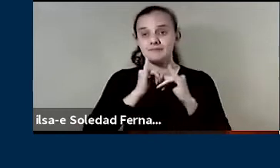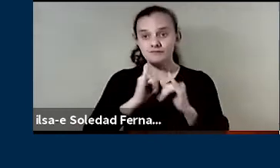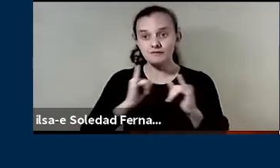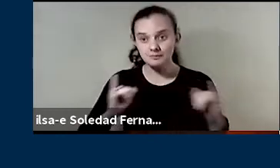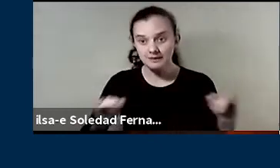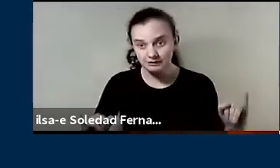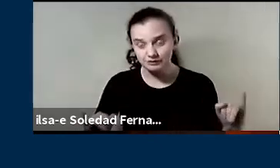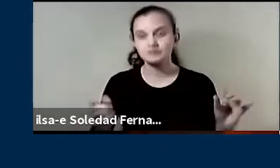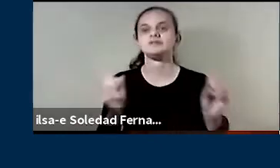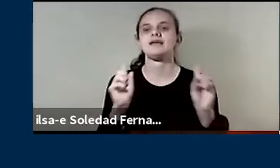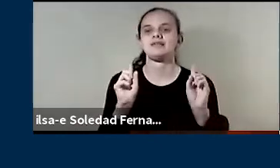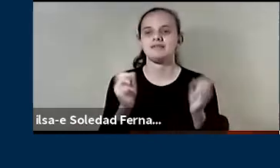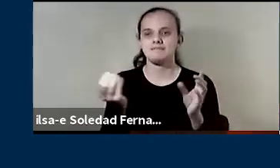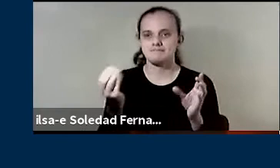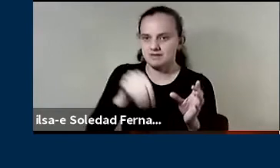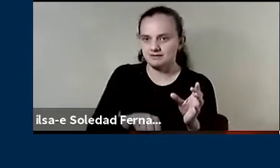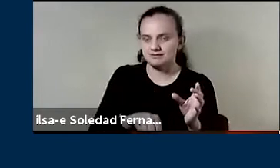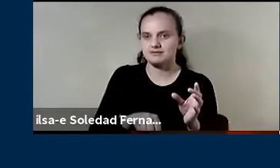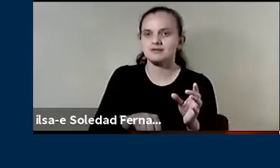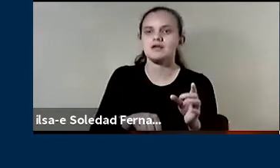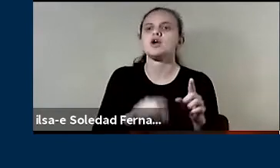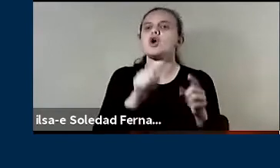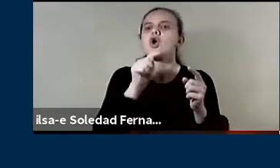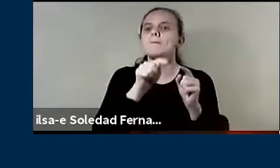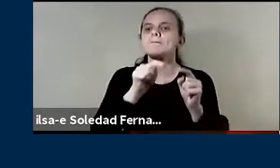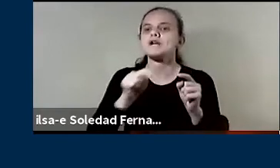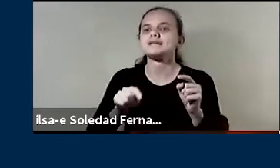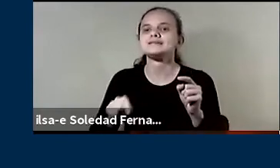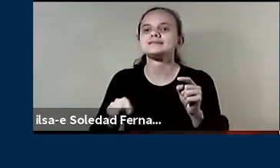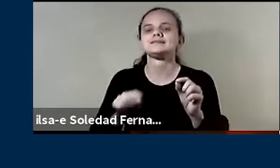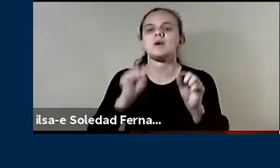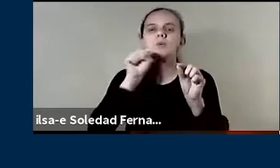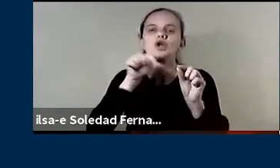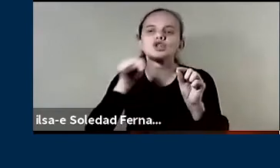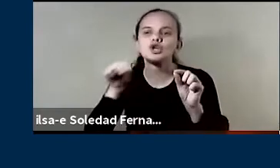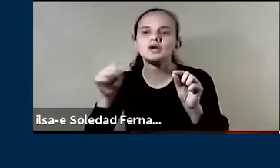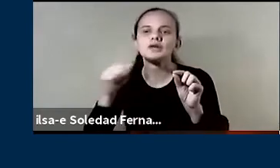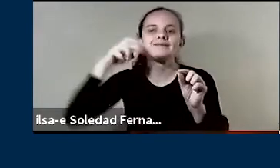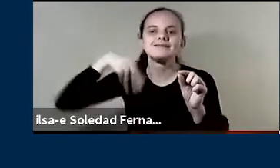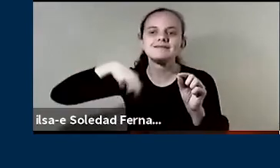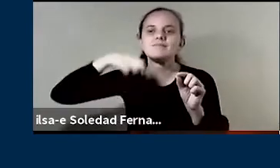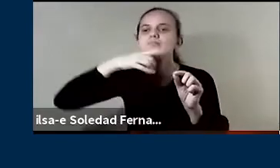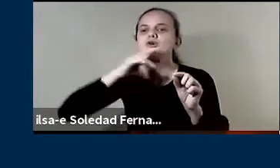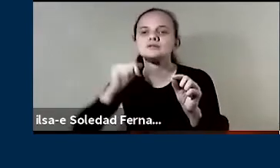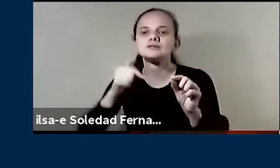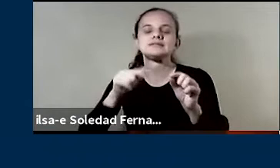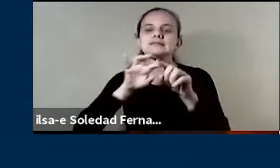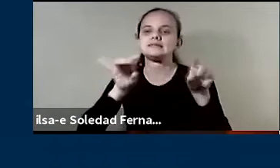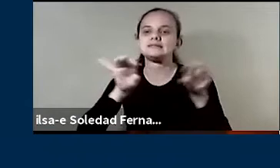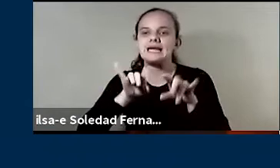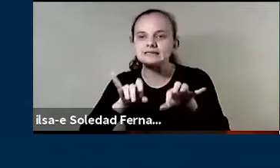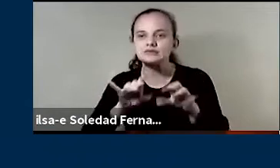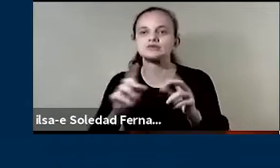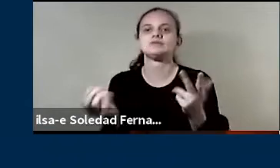dice el principio de perceptible? Dice que la información y todos los componentes de la interfaz, es decir, los botones,